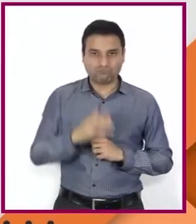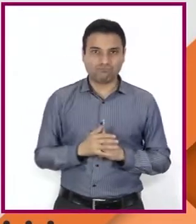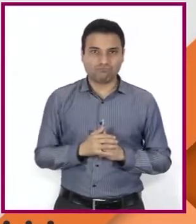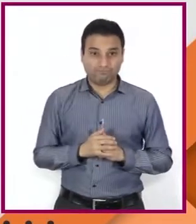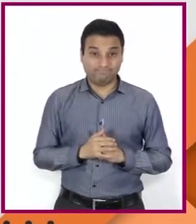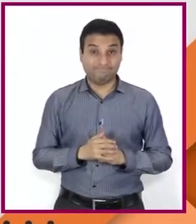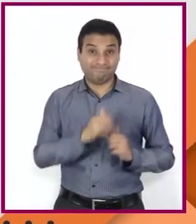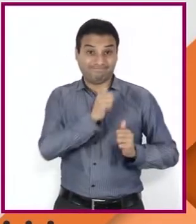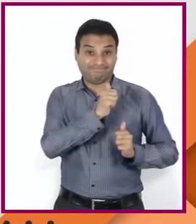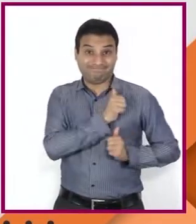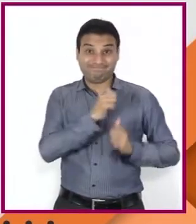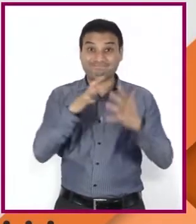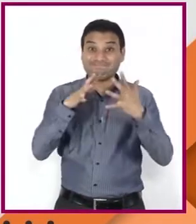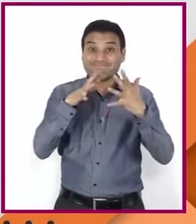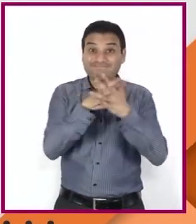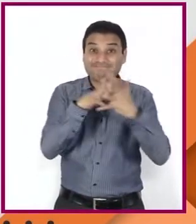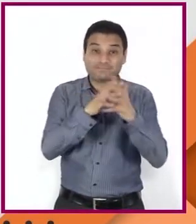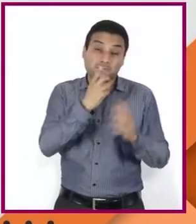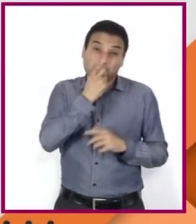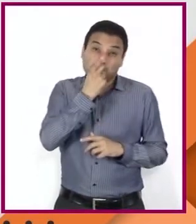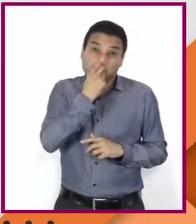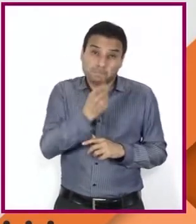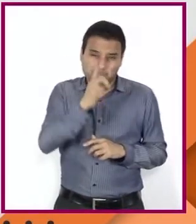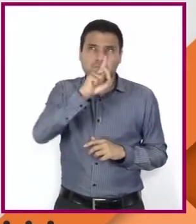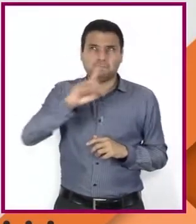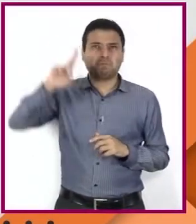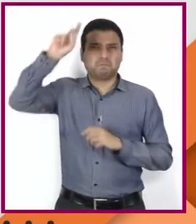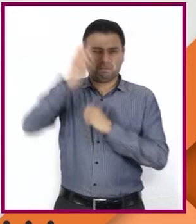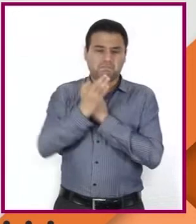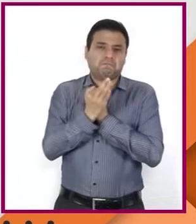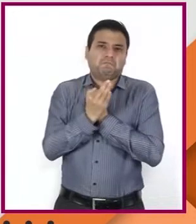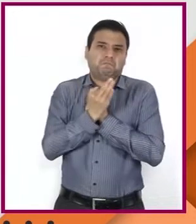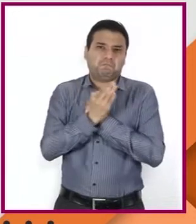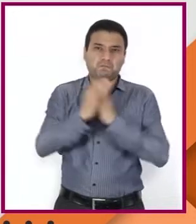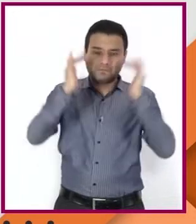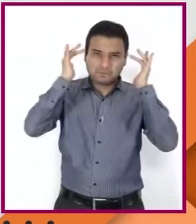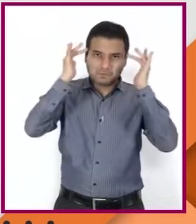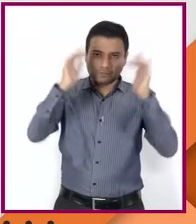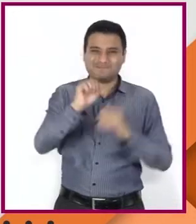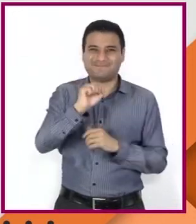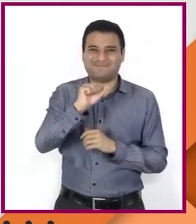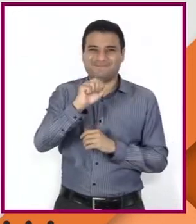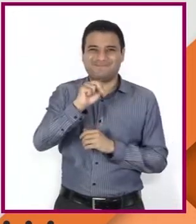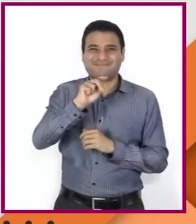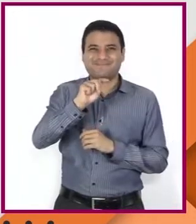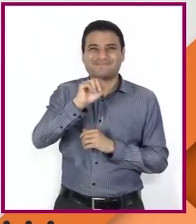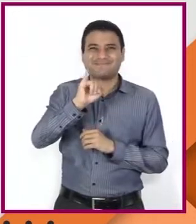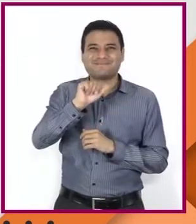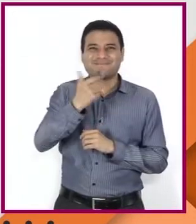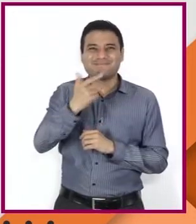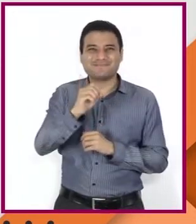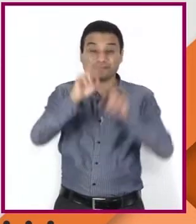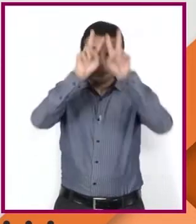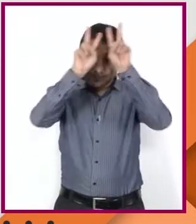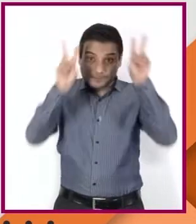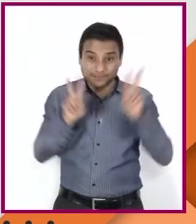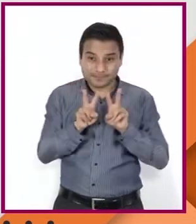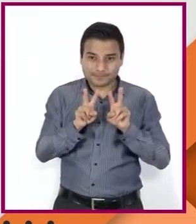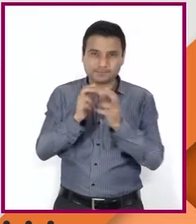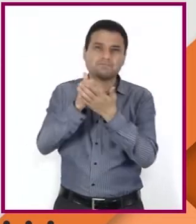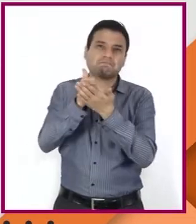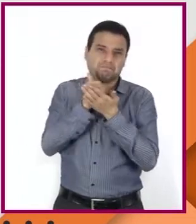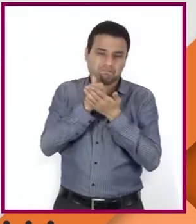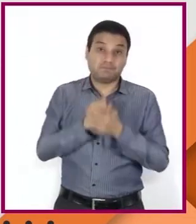batalla, los soldados creían en tener la protección de Dios, de los santos, en especial Santiago Matamoros, y de la Virgen, a quienes